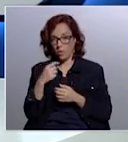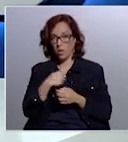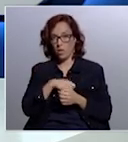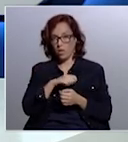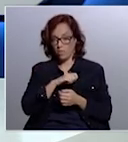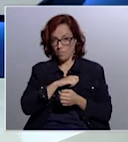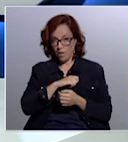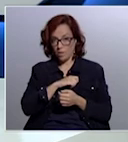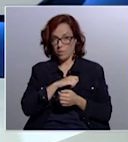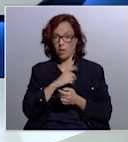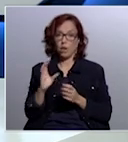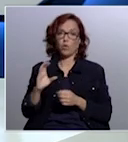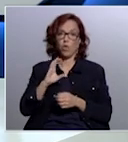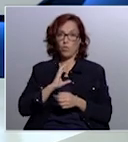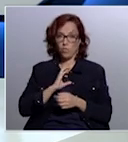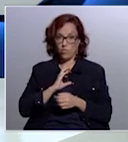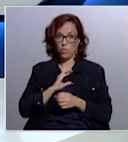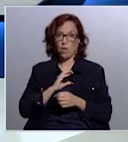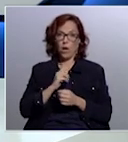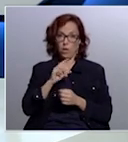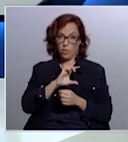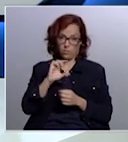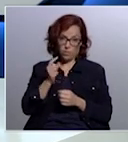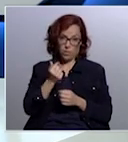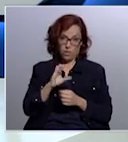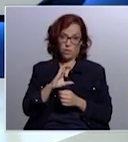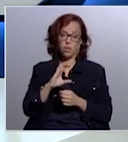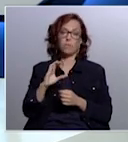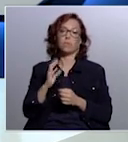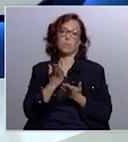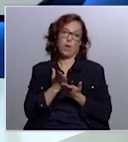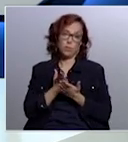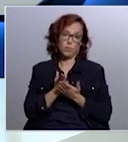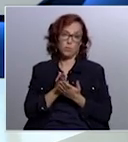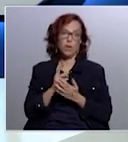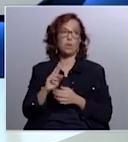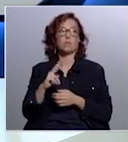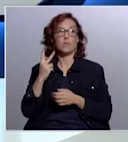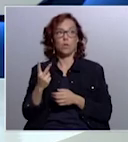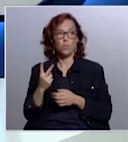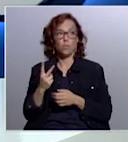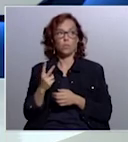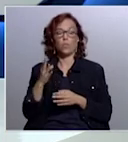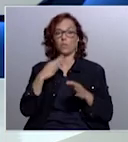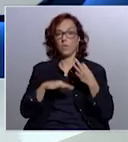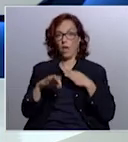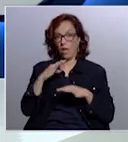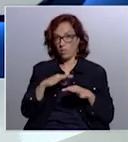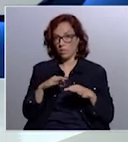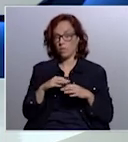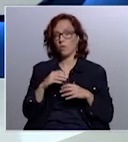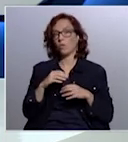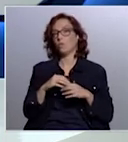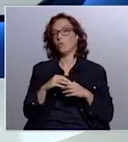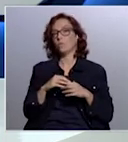pises y nos da una subvención para traer parte de este temporal flamenco y el segundo es que articulamos con teatros de la región como es el bicentenario